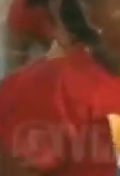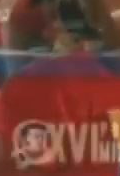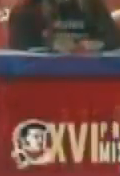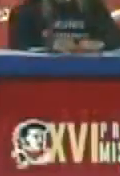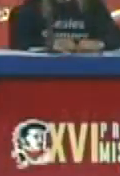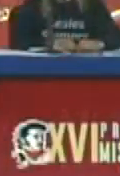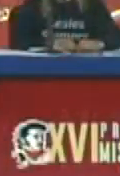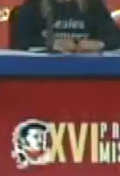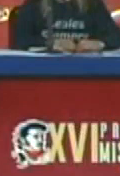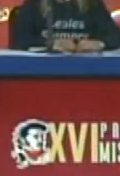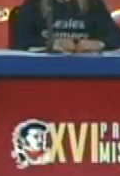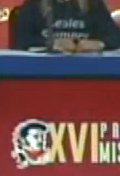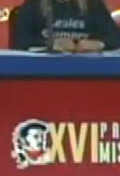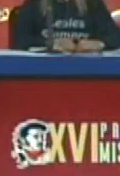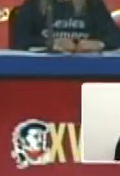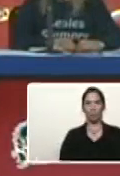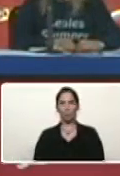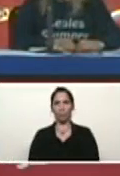Estamos graduando